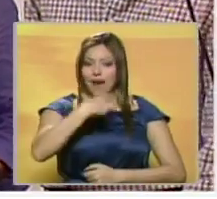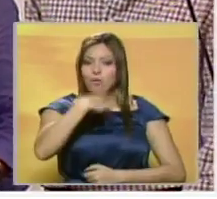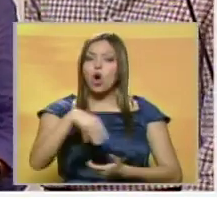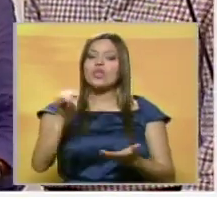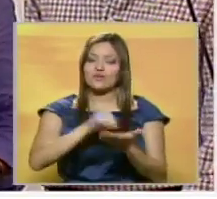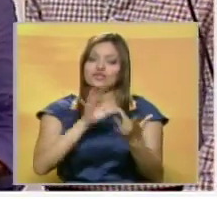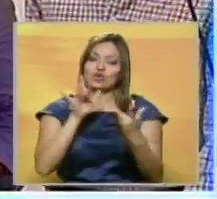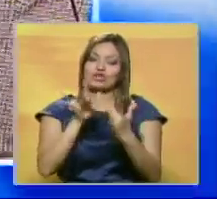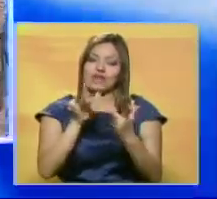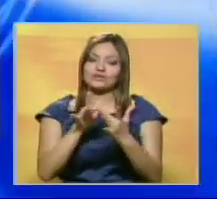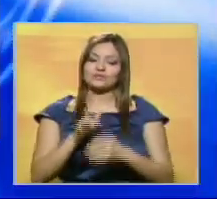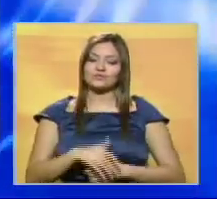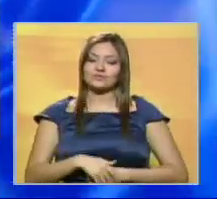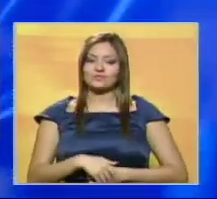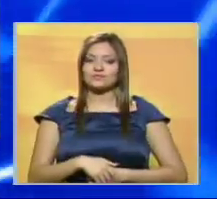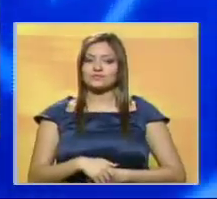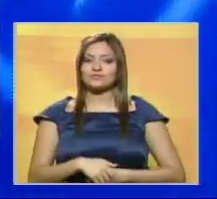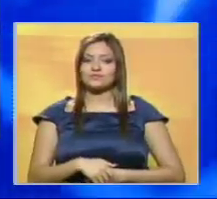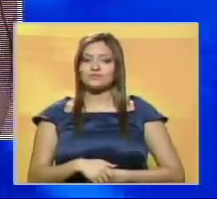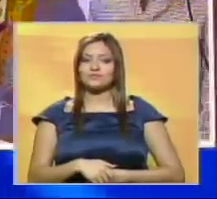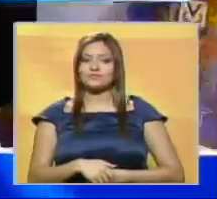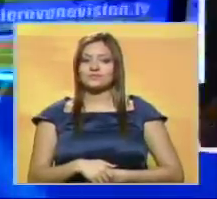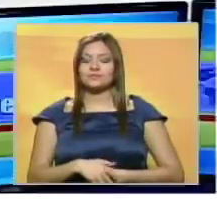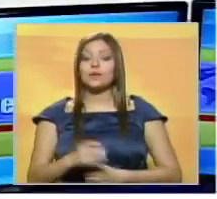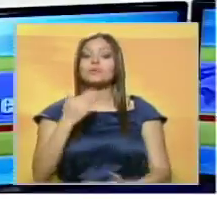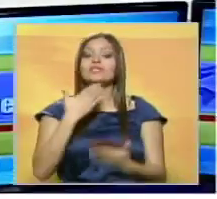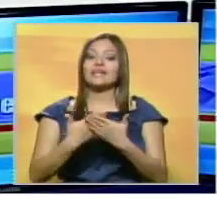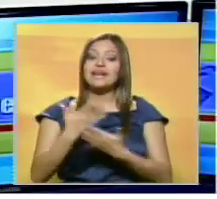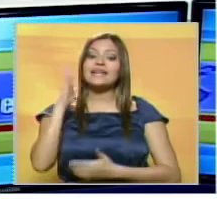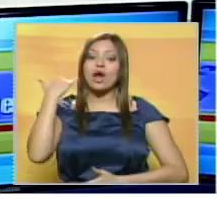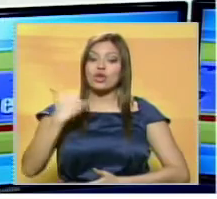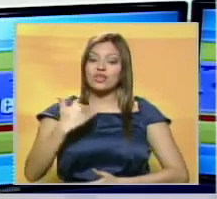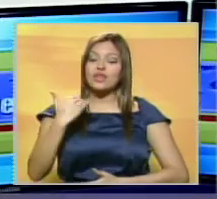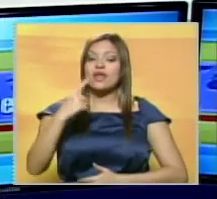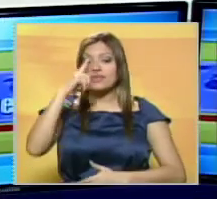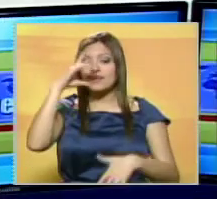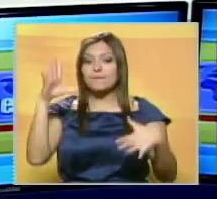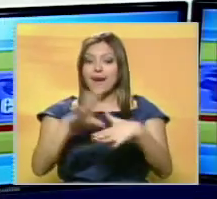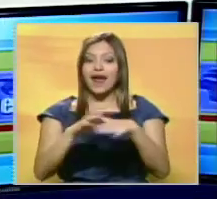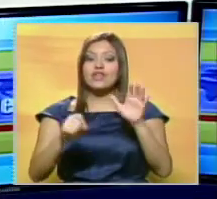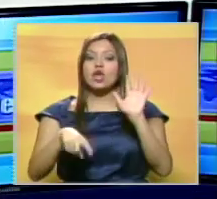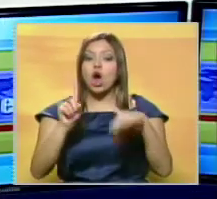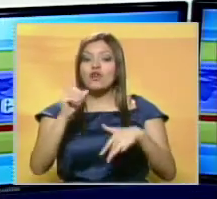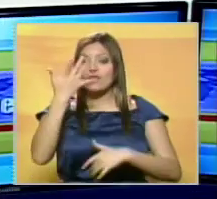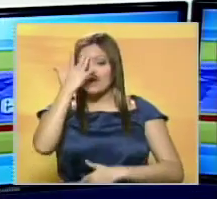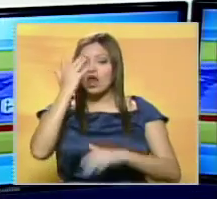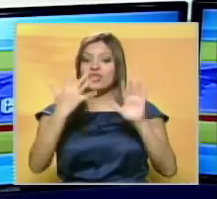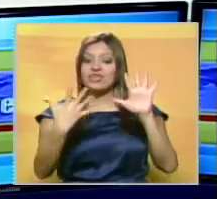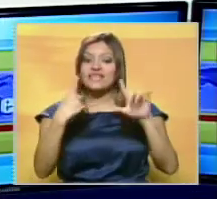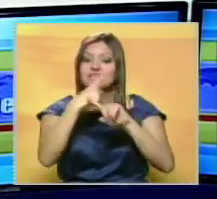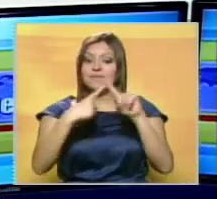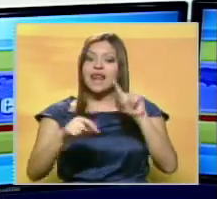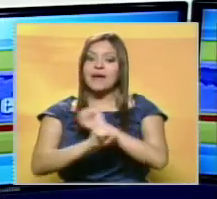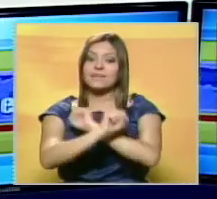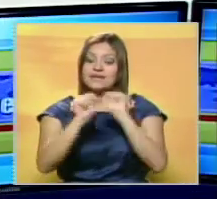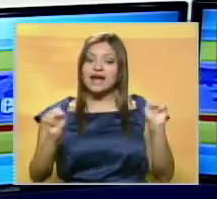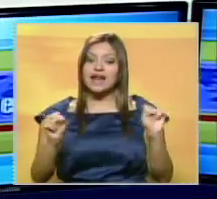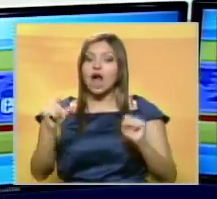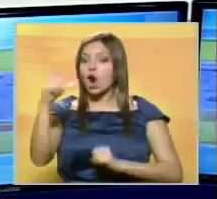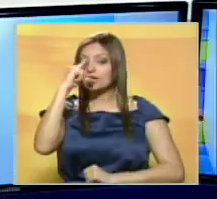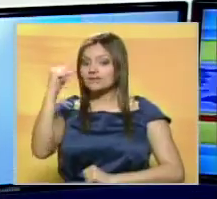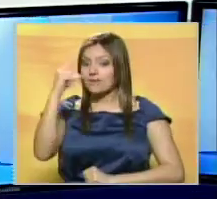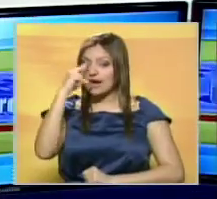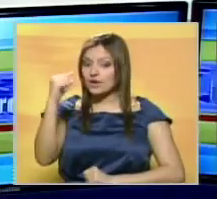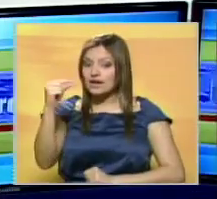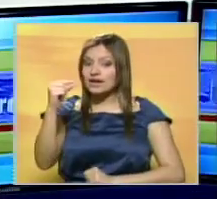volveremos a hacer un nuevo contacto. Adelante. Muchísimas gracias, Claudia. Y este martes 11 de febrero a las 10:30 de la mañana, José Manuel